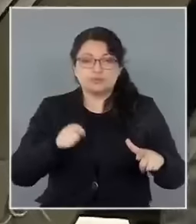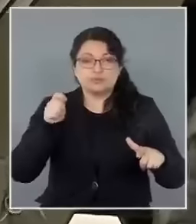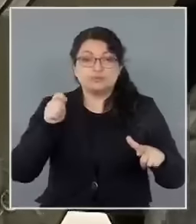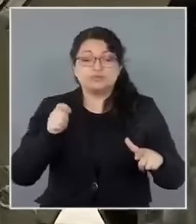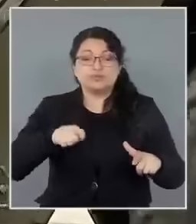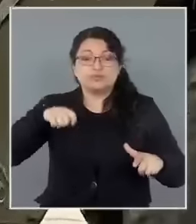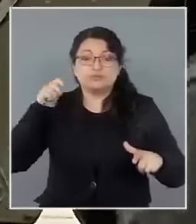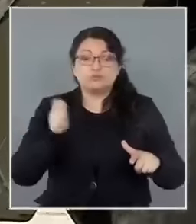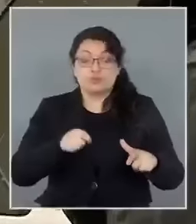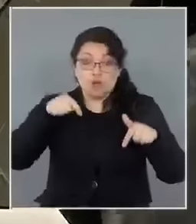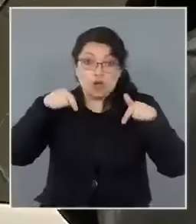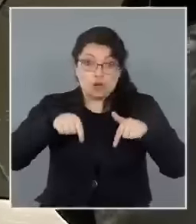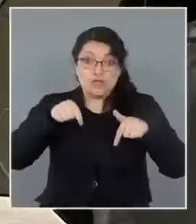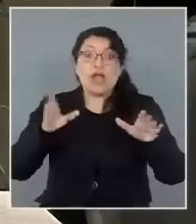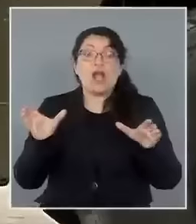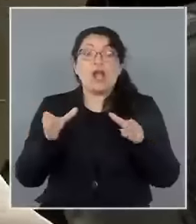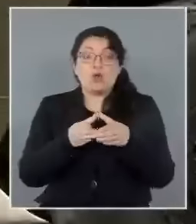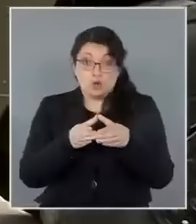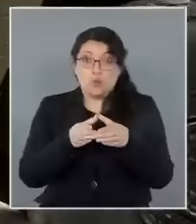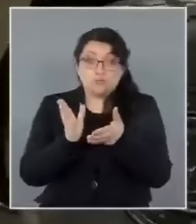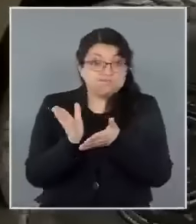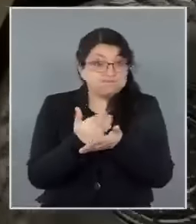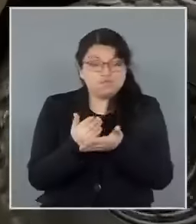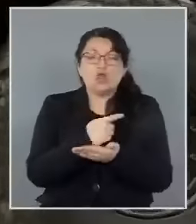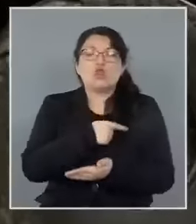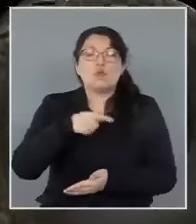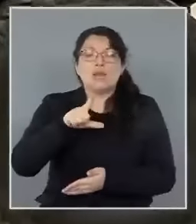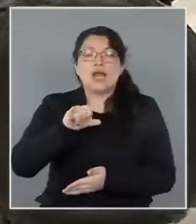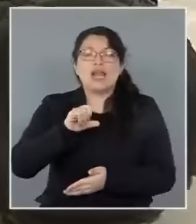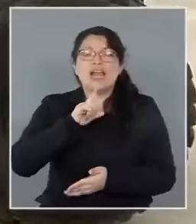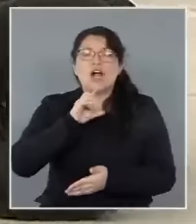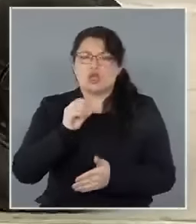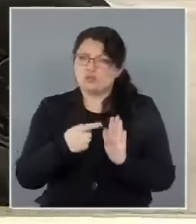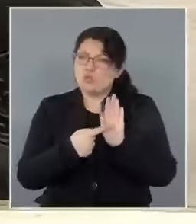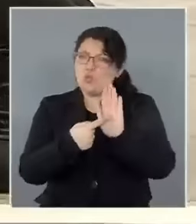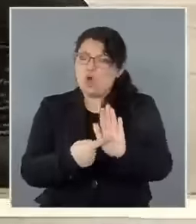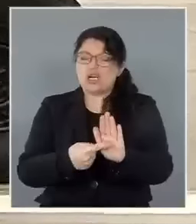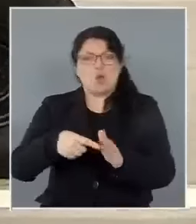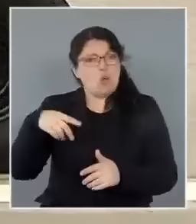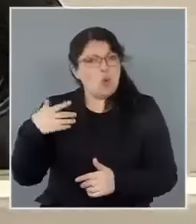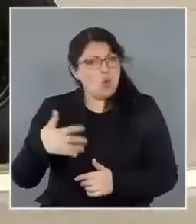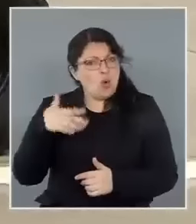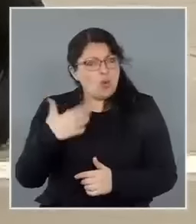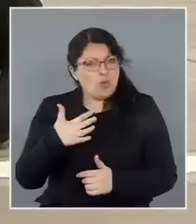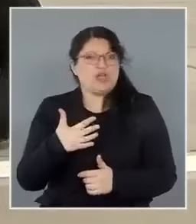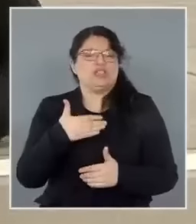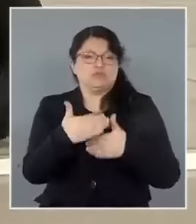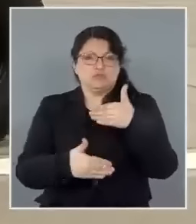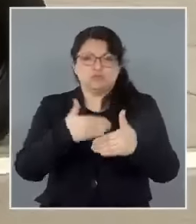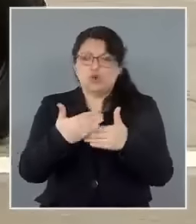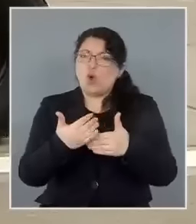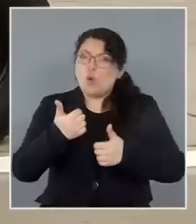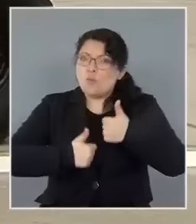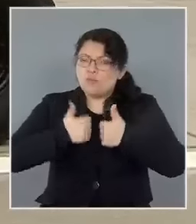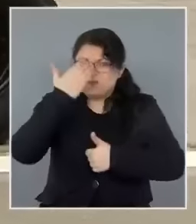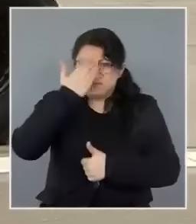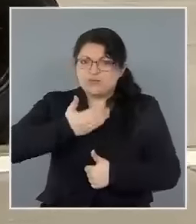Hoy, la Brigada de Operaciones Lautaro ha demostrado su valía, eficiencia, profesionalismo y